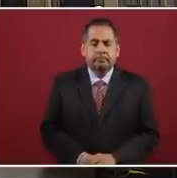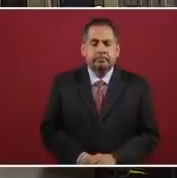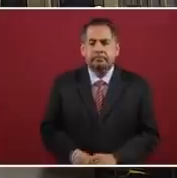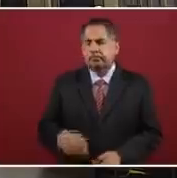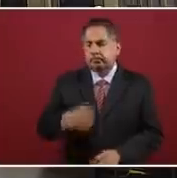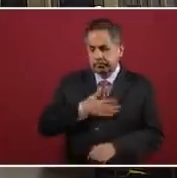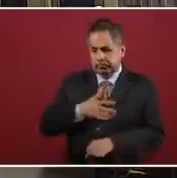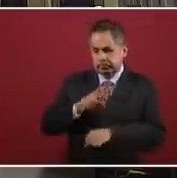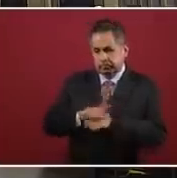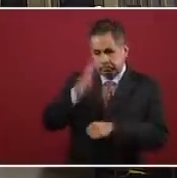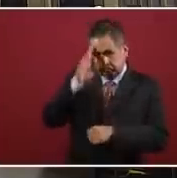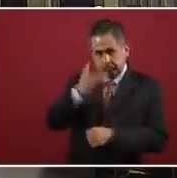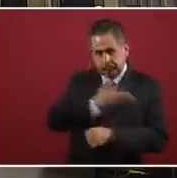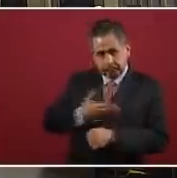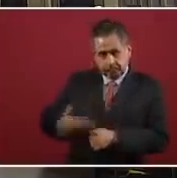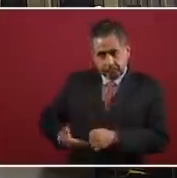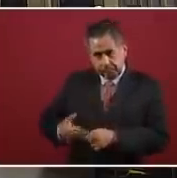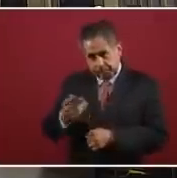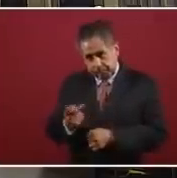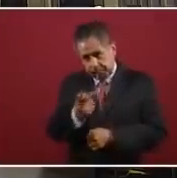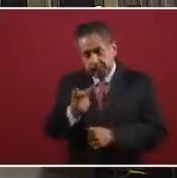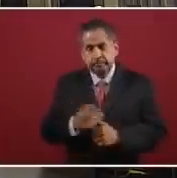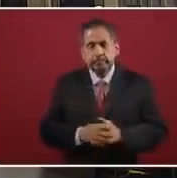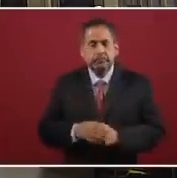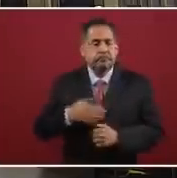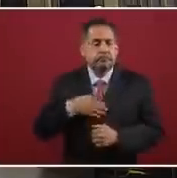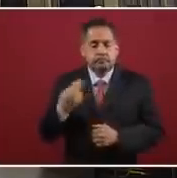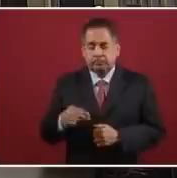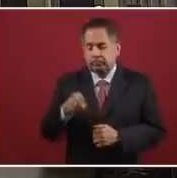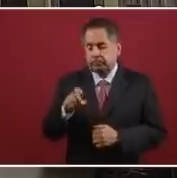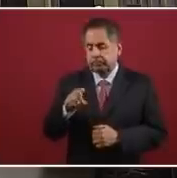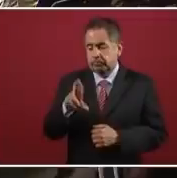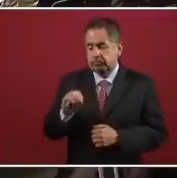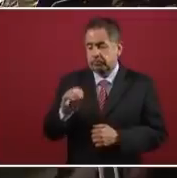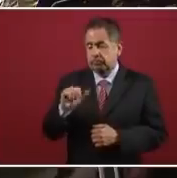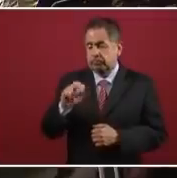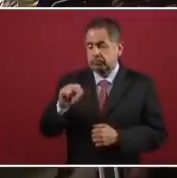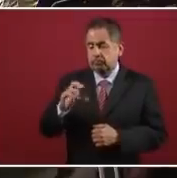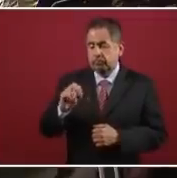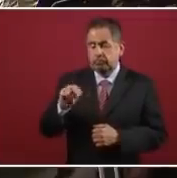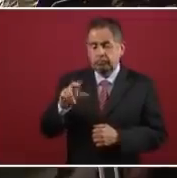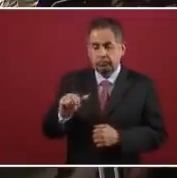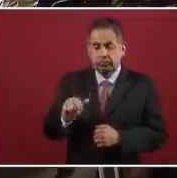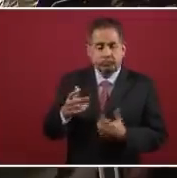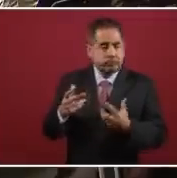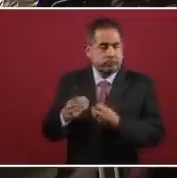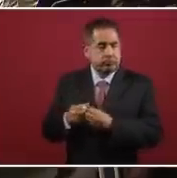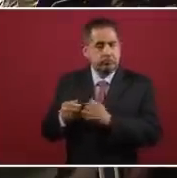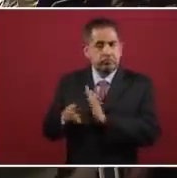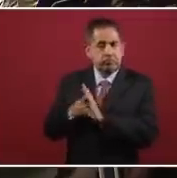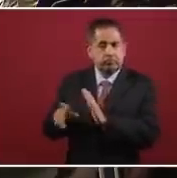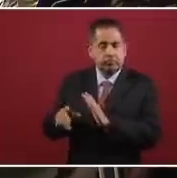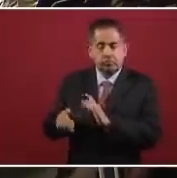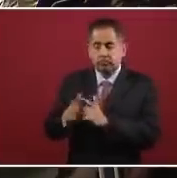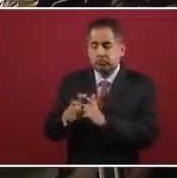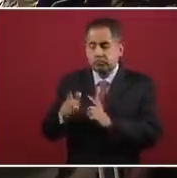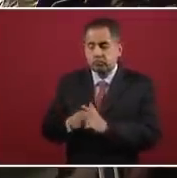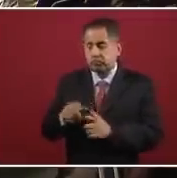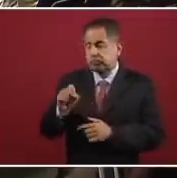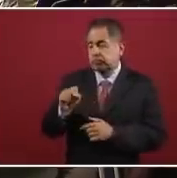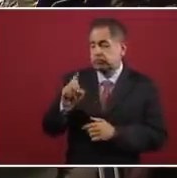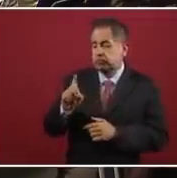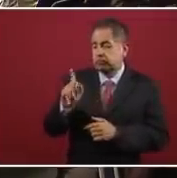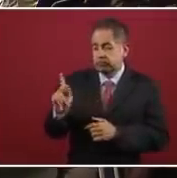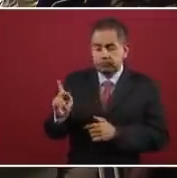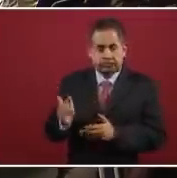Buenos días, señor presidente. Soy Eduardo Esquivel Ancona, de Grupo SDP,